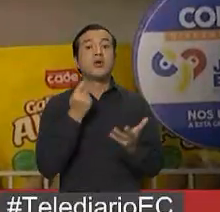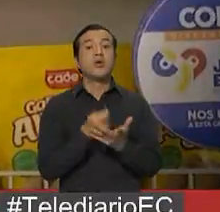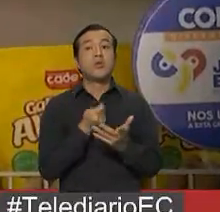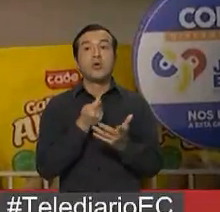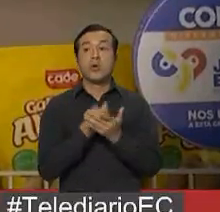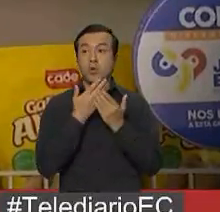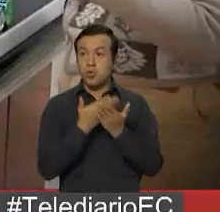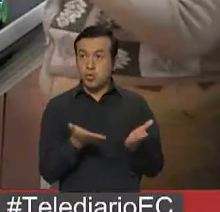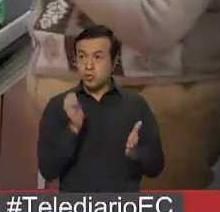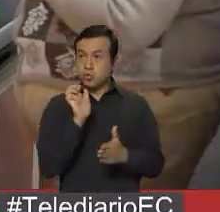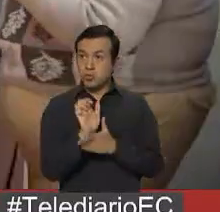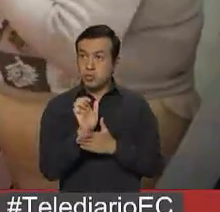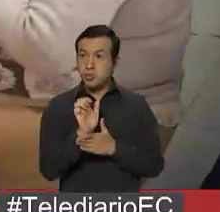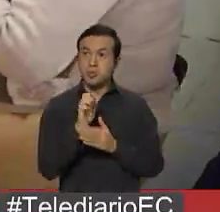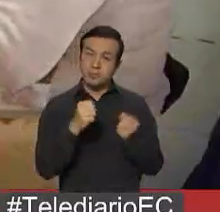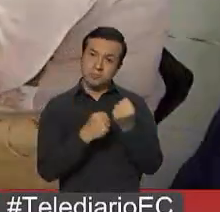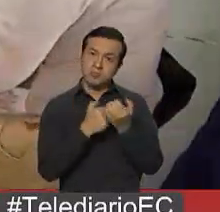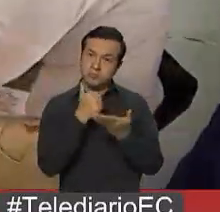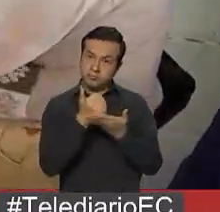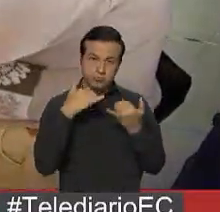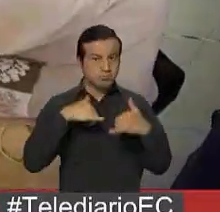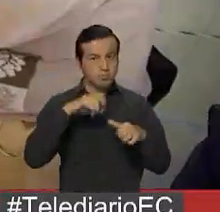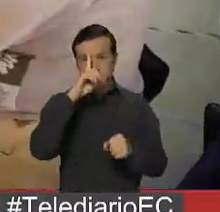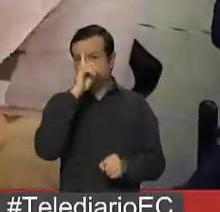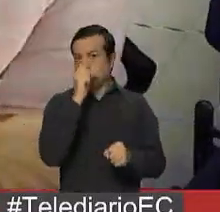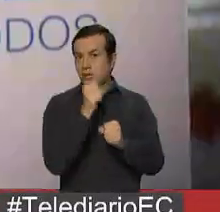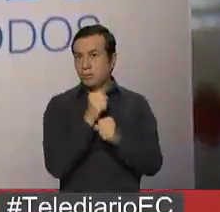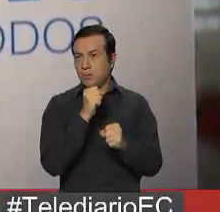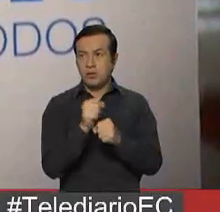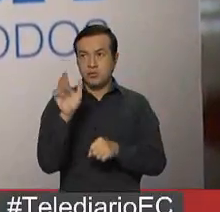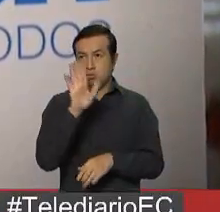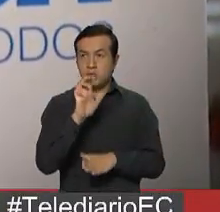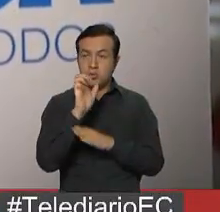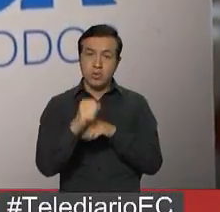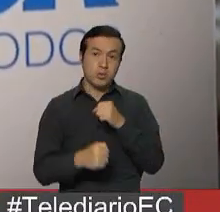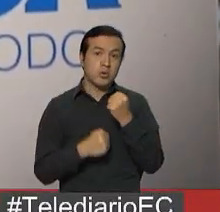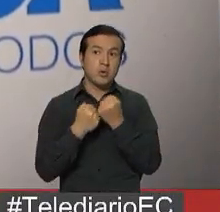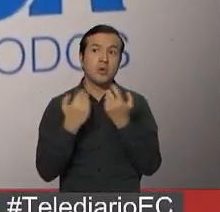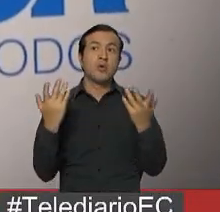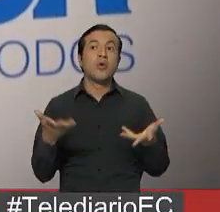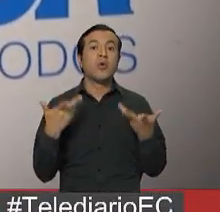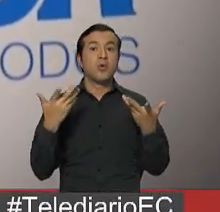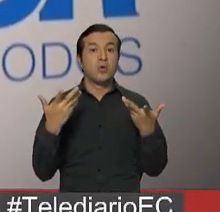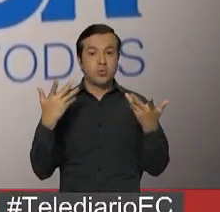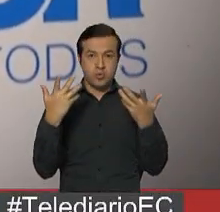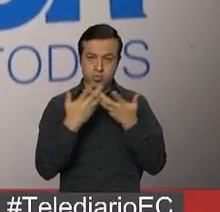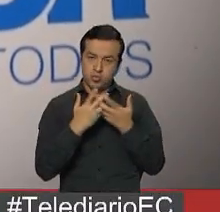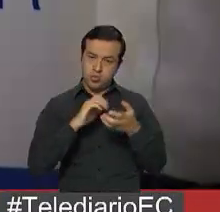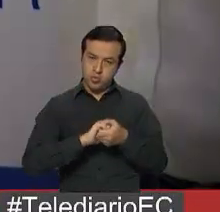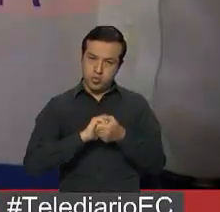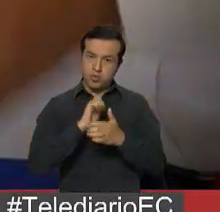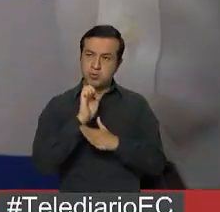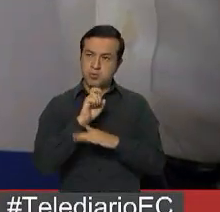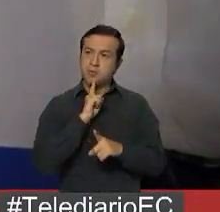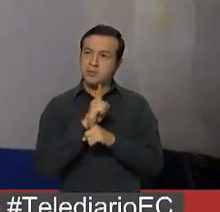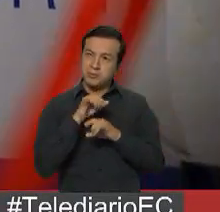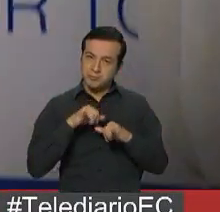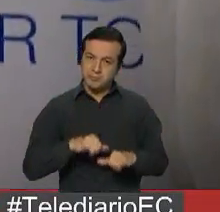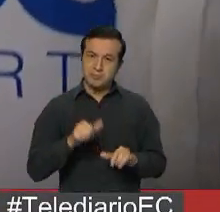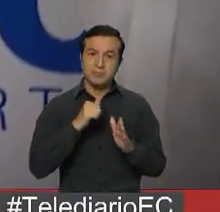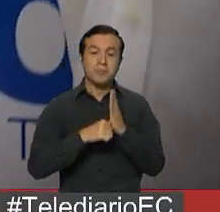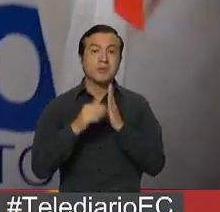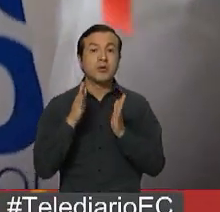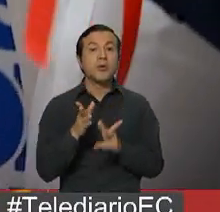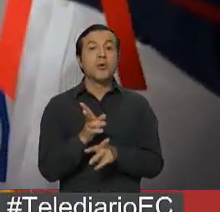productos nacionales para mantener el empleo y la productividad apoyados a través de la campaña juntos de ecuador- que impulsa el ministerio